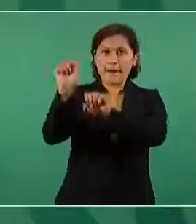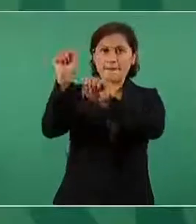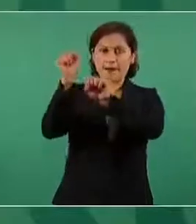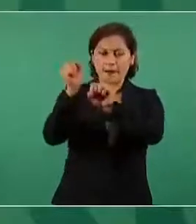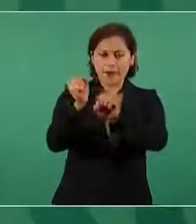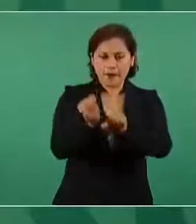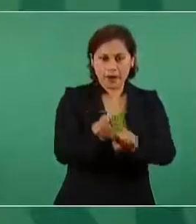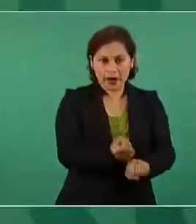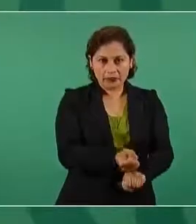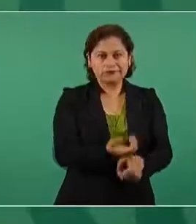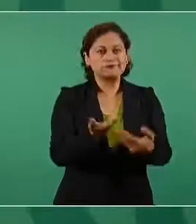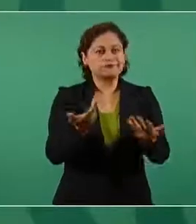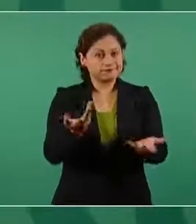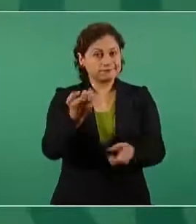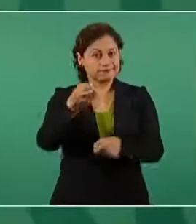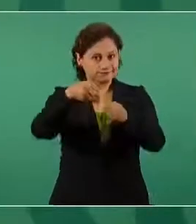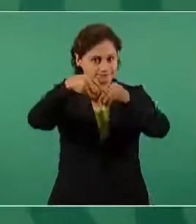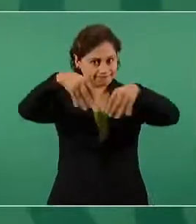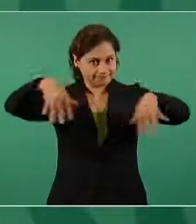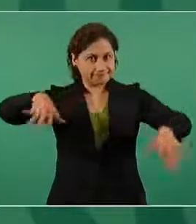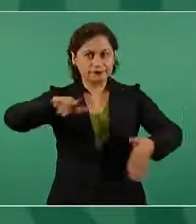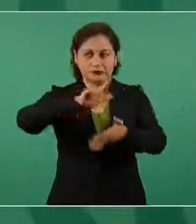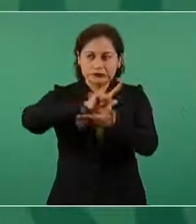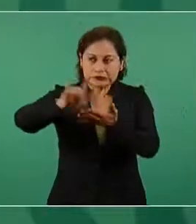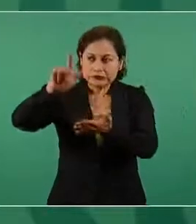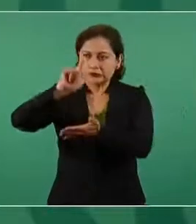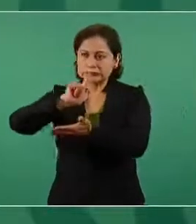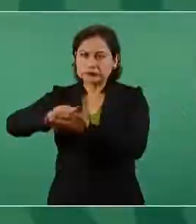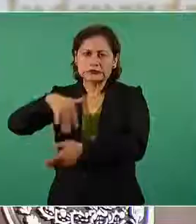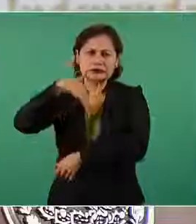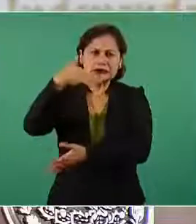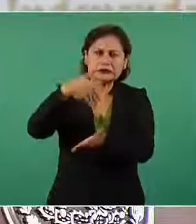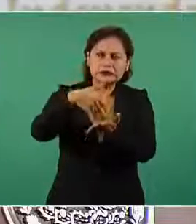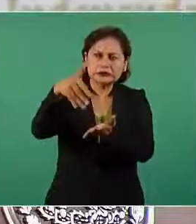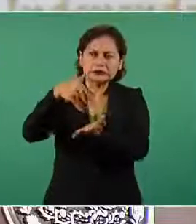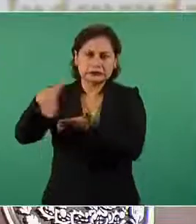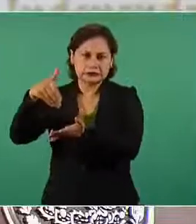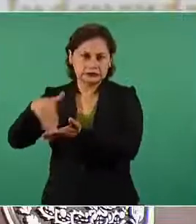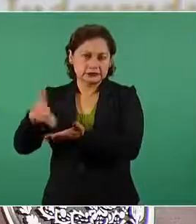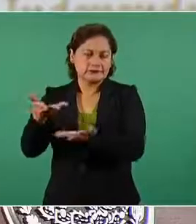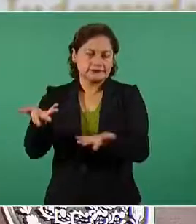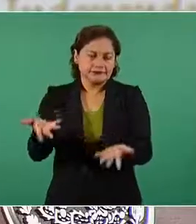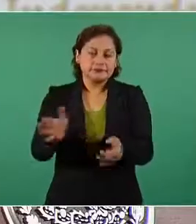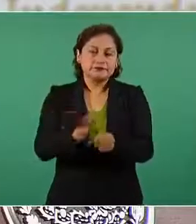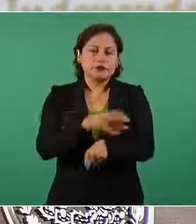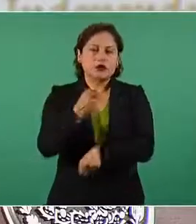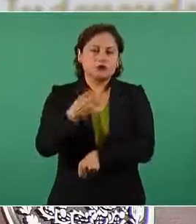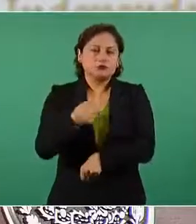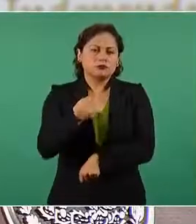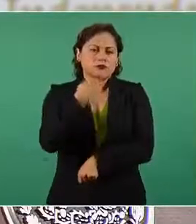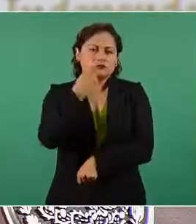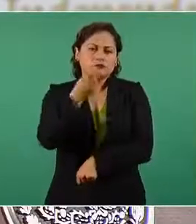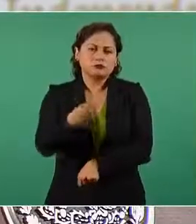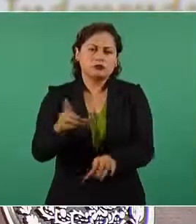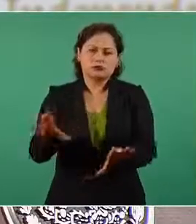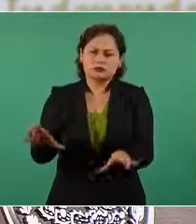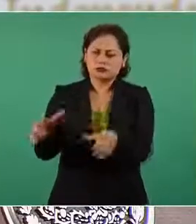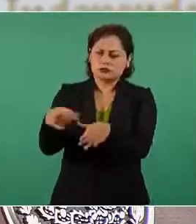tener confianza en el Consejo de la Judicatura, en el Poder